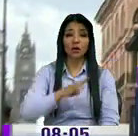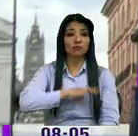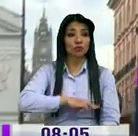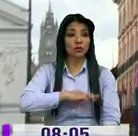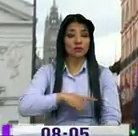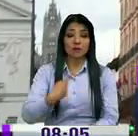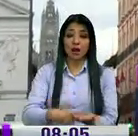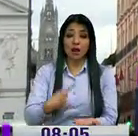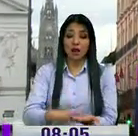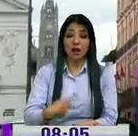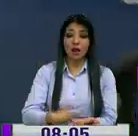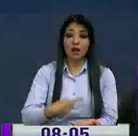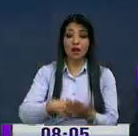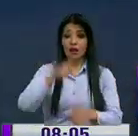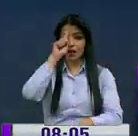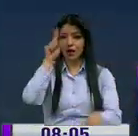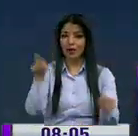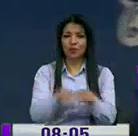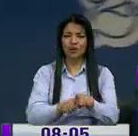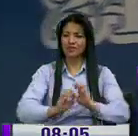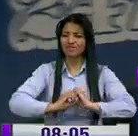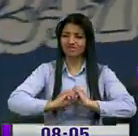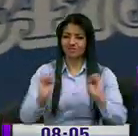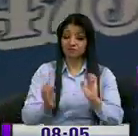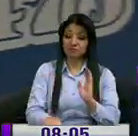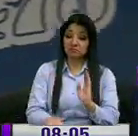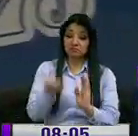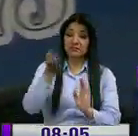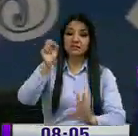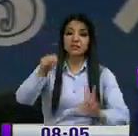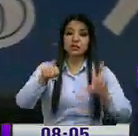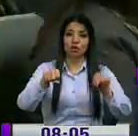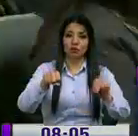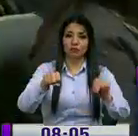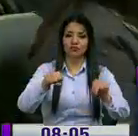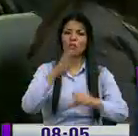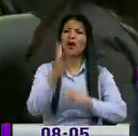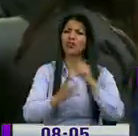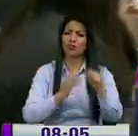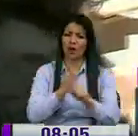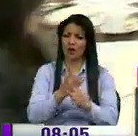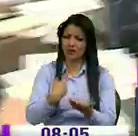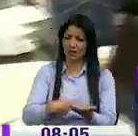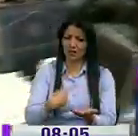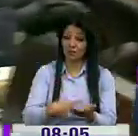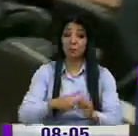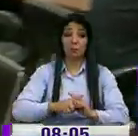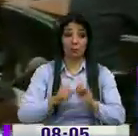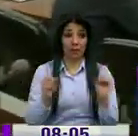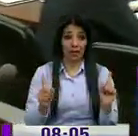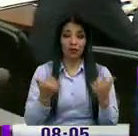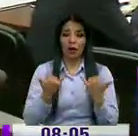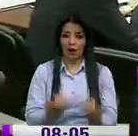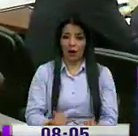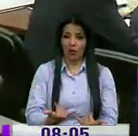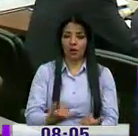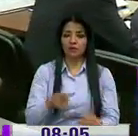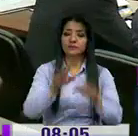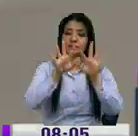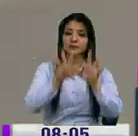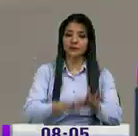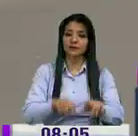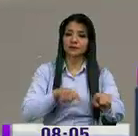podido llegar a un consenso que establezca si se incrementa o no el precio. Sin embargo, la actual administración, a través de la Secretaría de